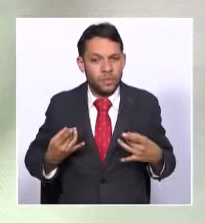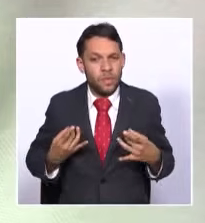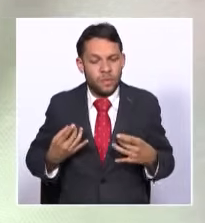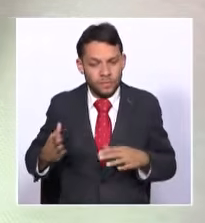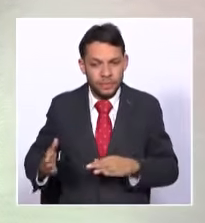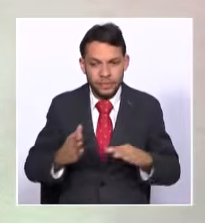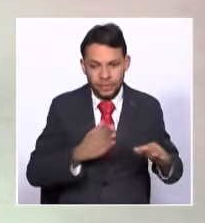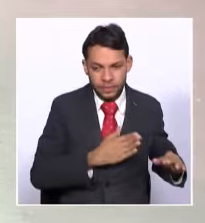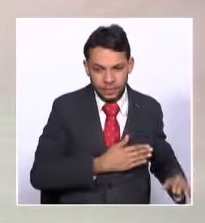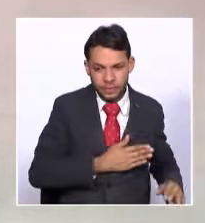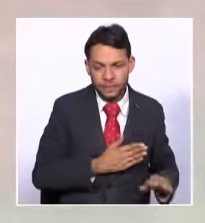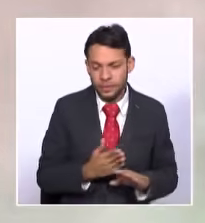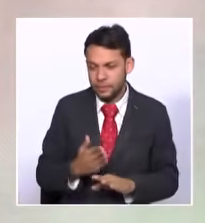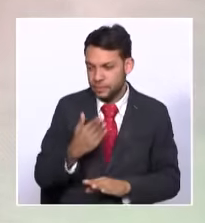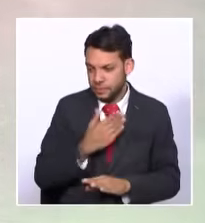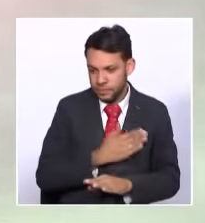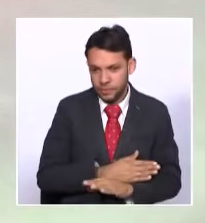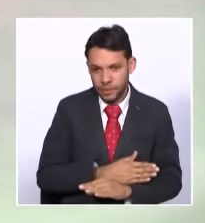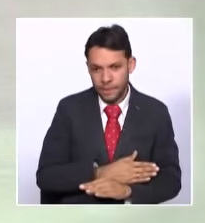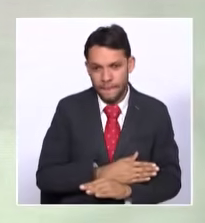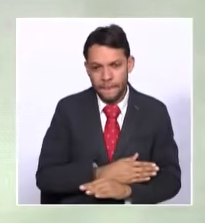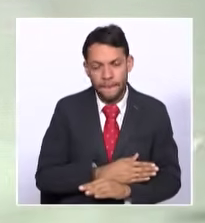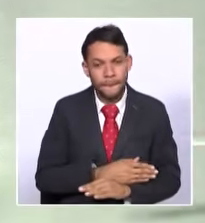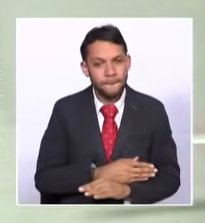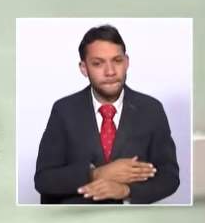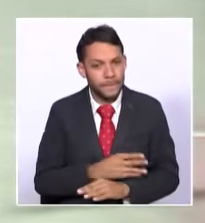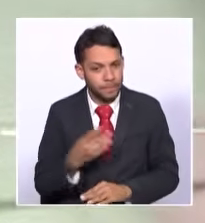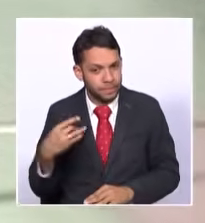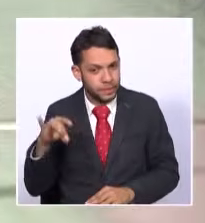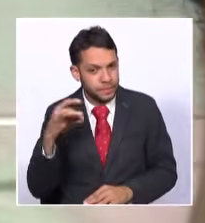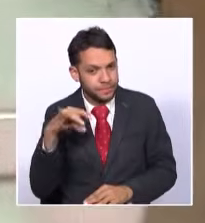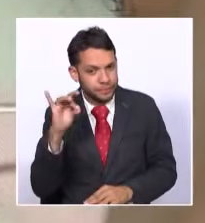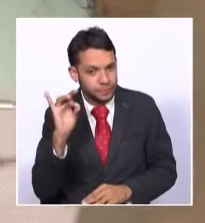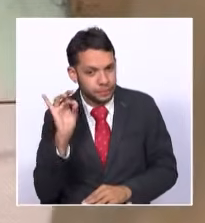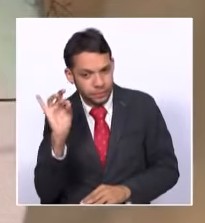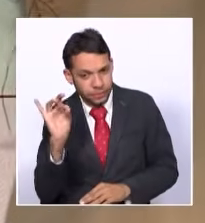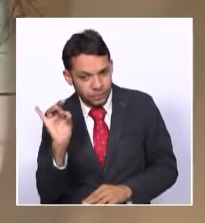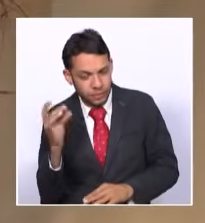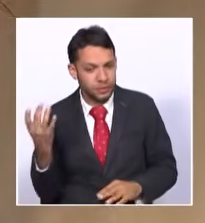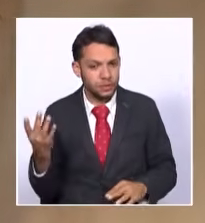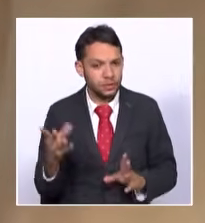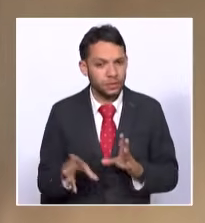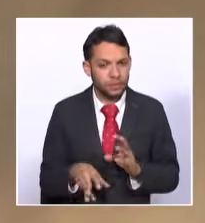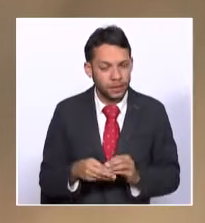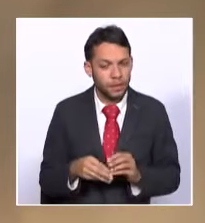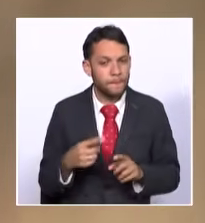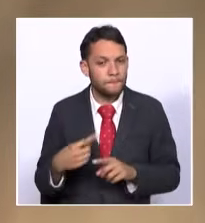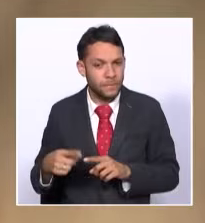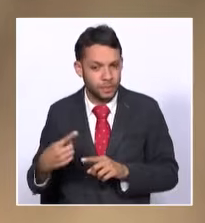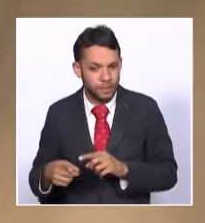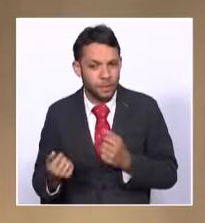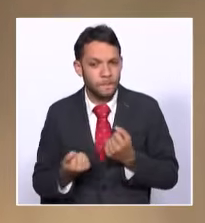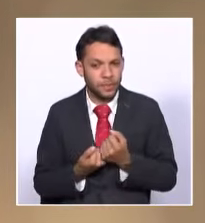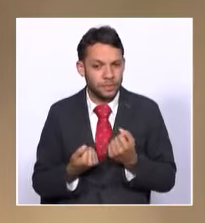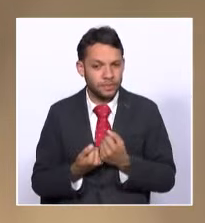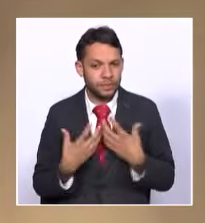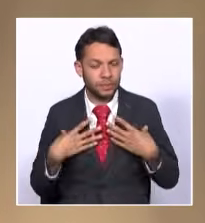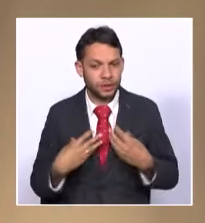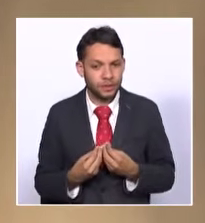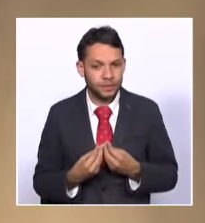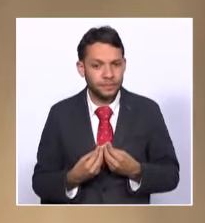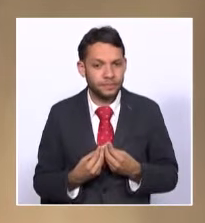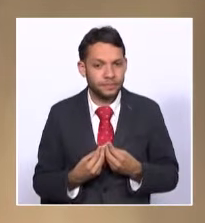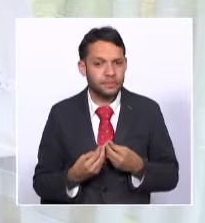en materia con la acupuntura y las boxas y dunas y demás, vamos a hablar un poco de la